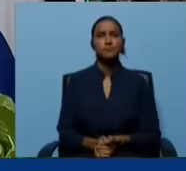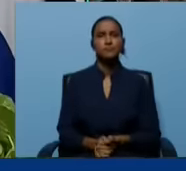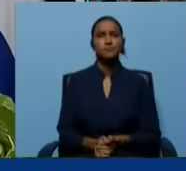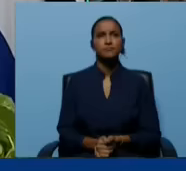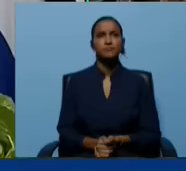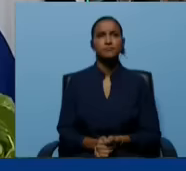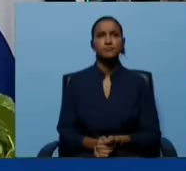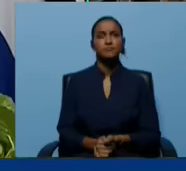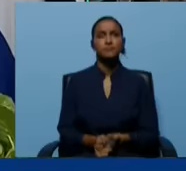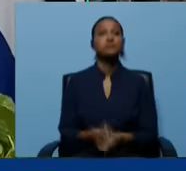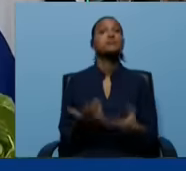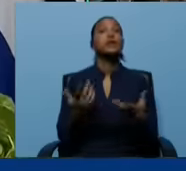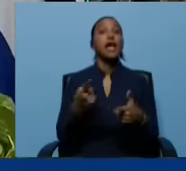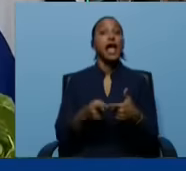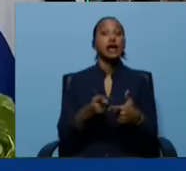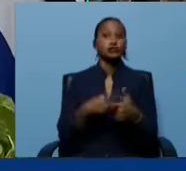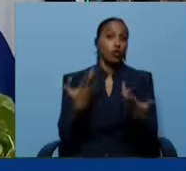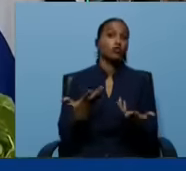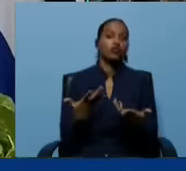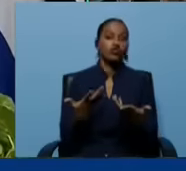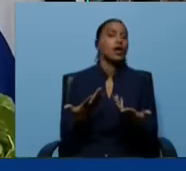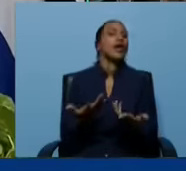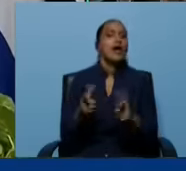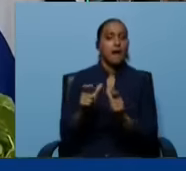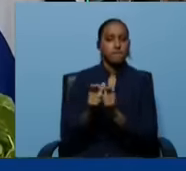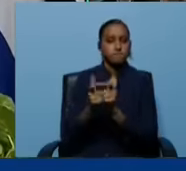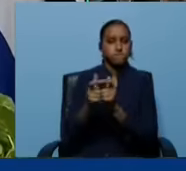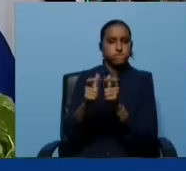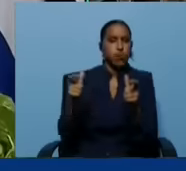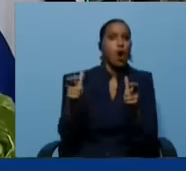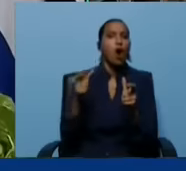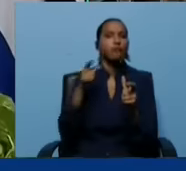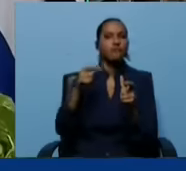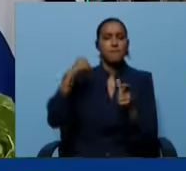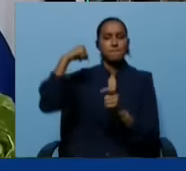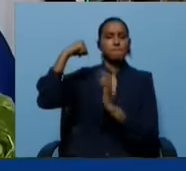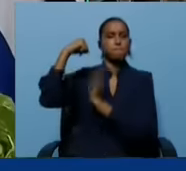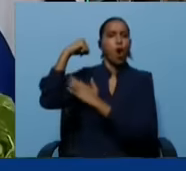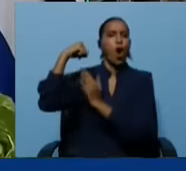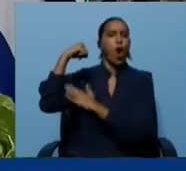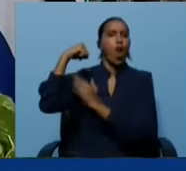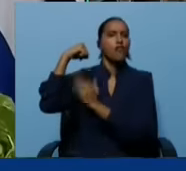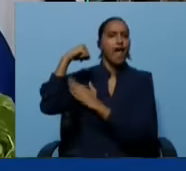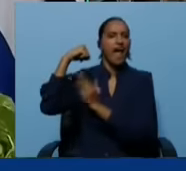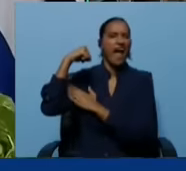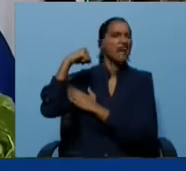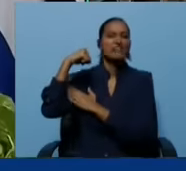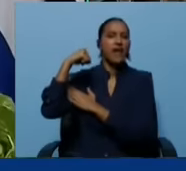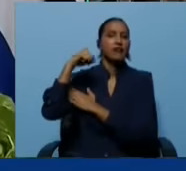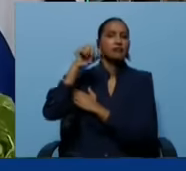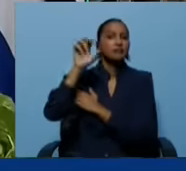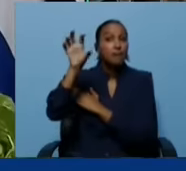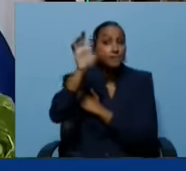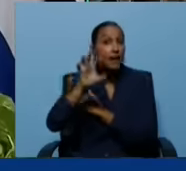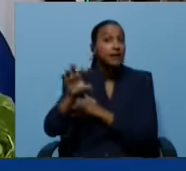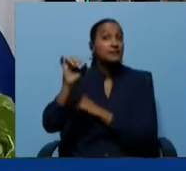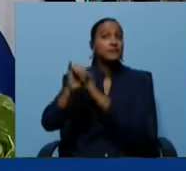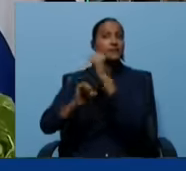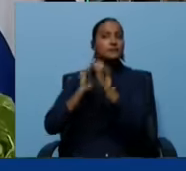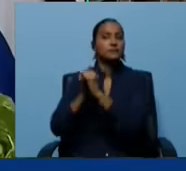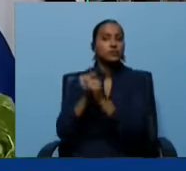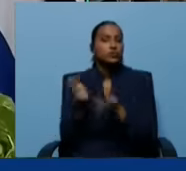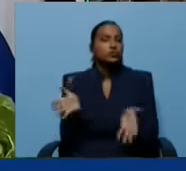a las potencias imperialistas, a las potencias que se iban emergiendo con más fuerza, las alentó más